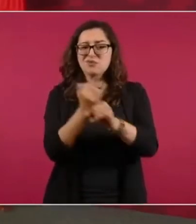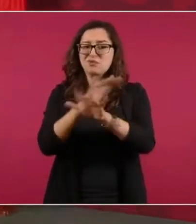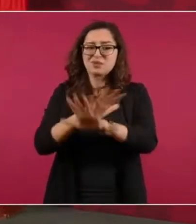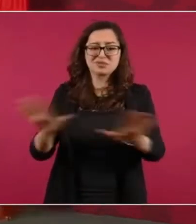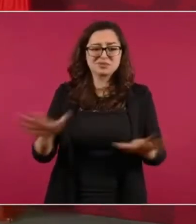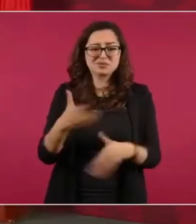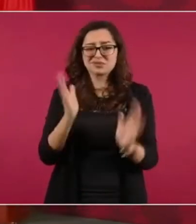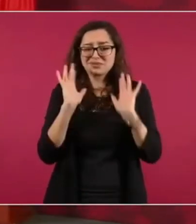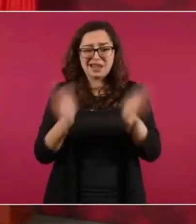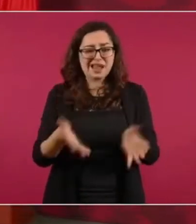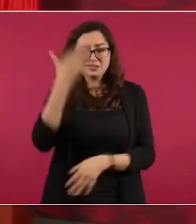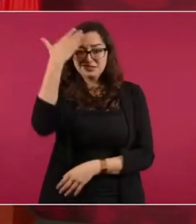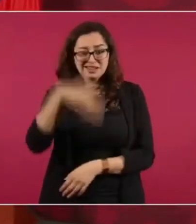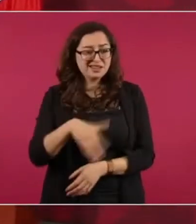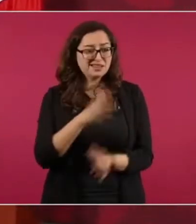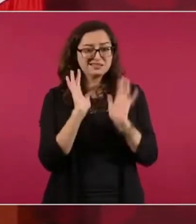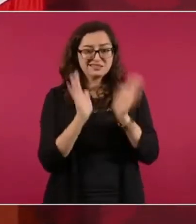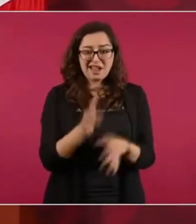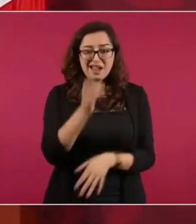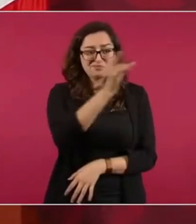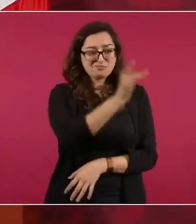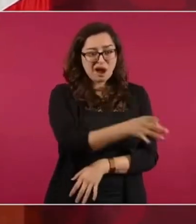la mayoría.